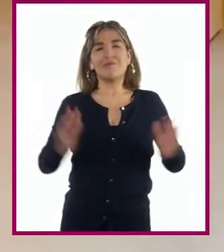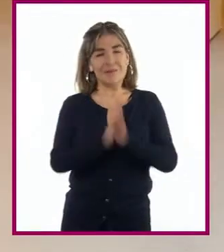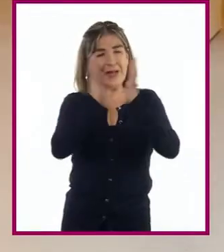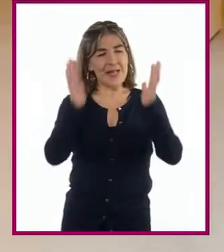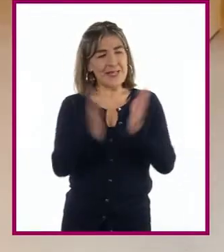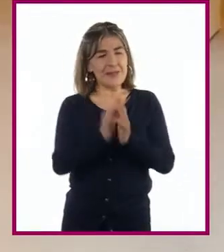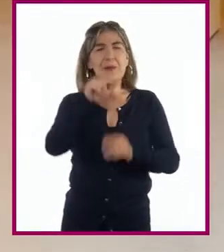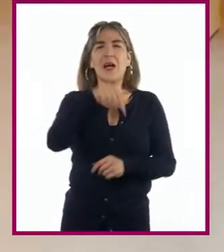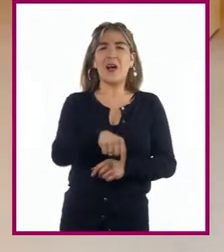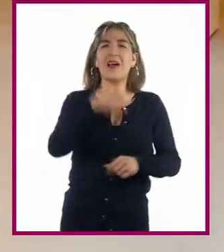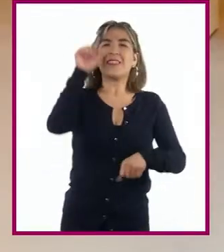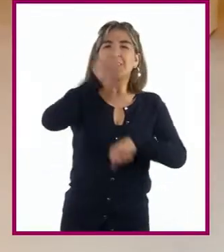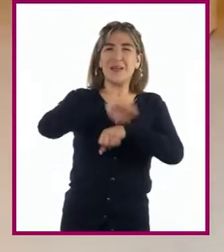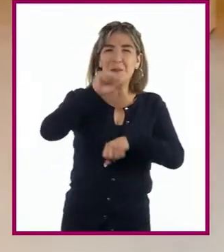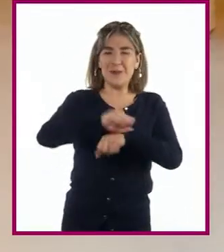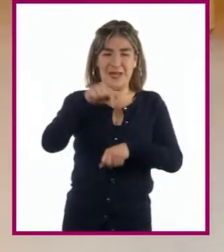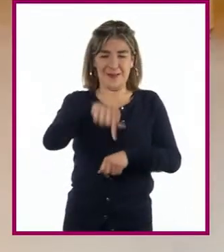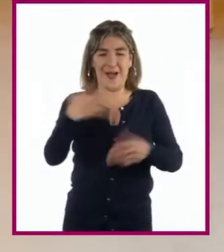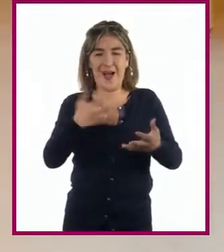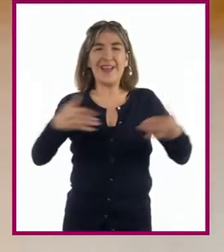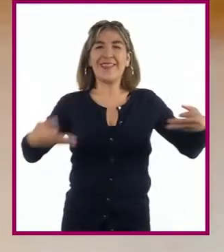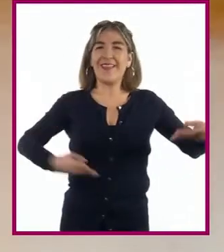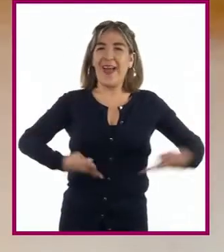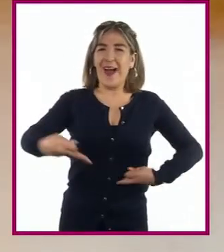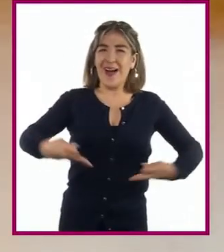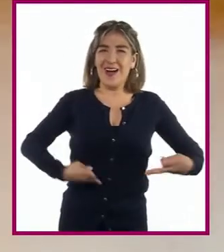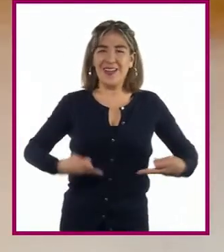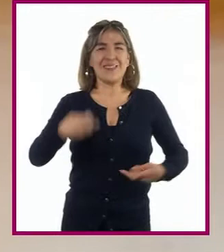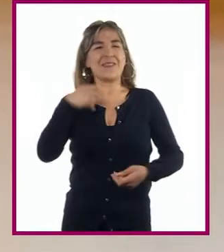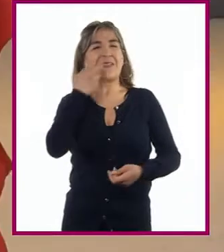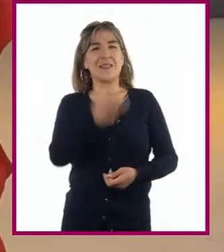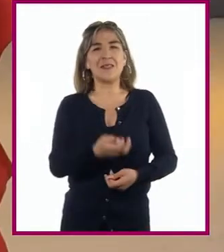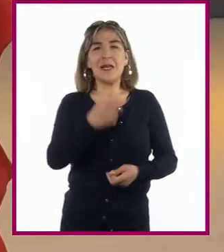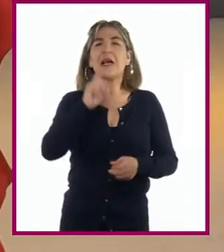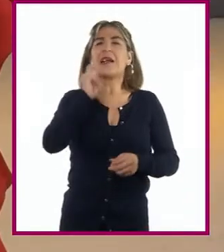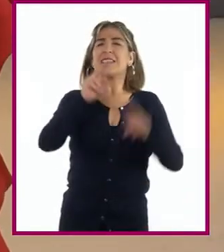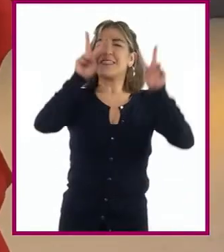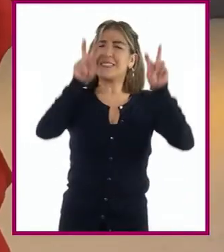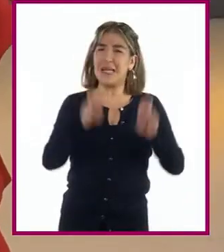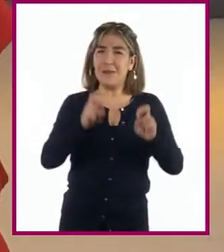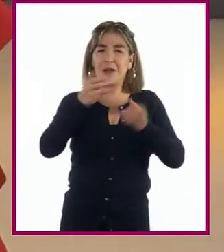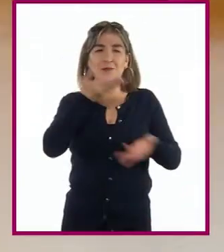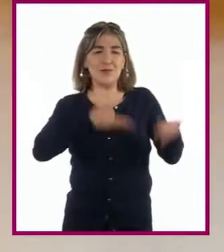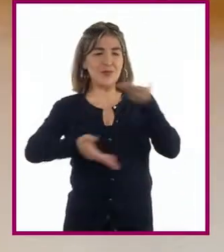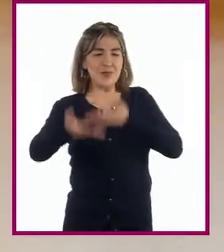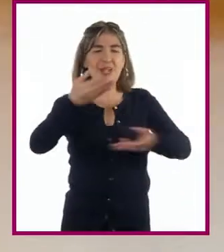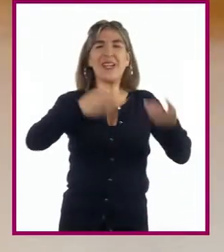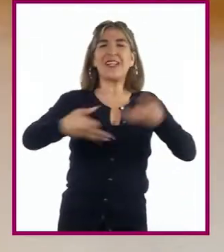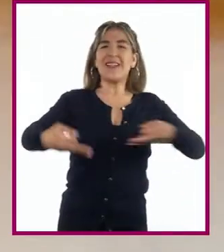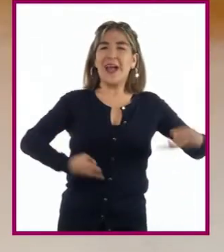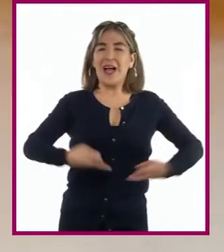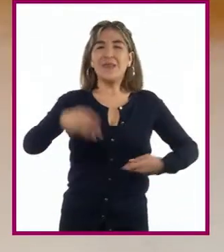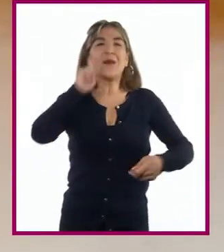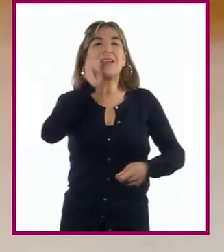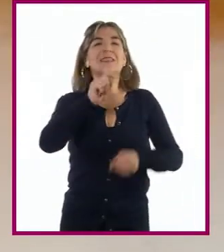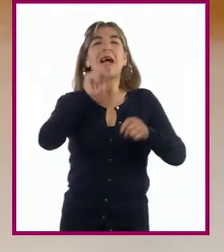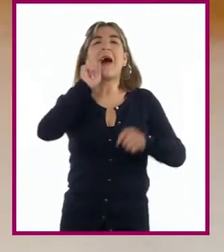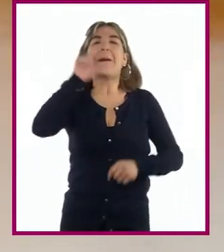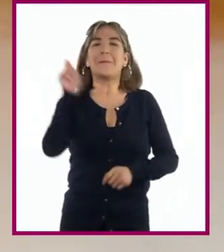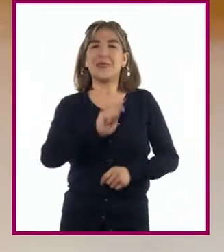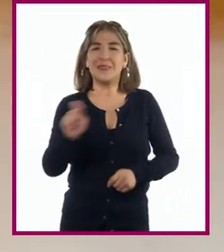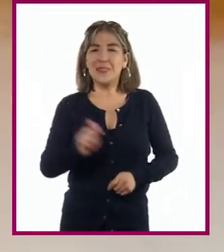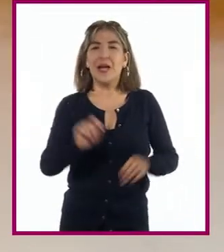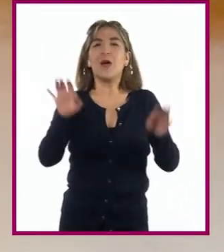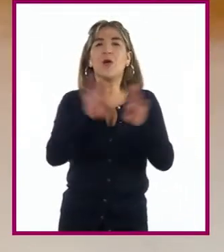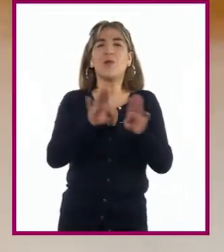en la secundaria y que todo se trataba de la amistad. Estaba yo muy nervioso y me sudaban las